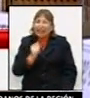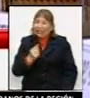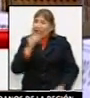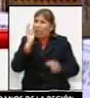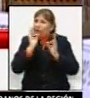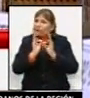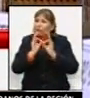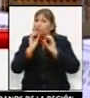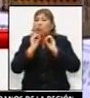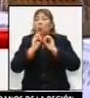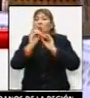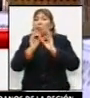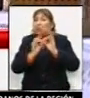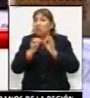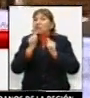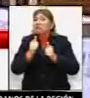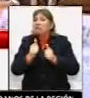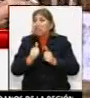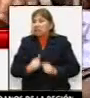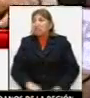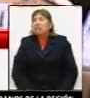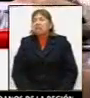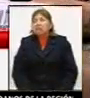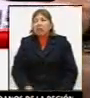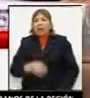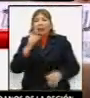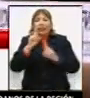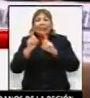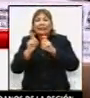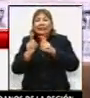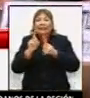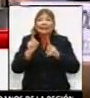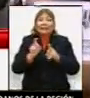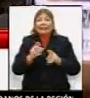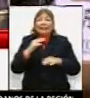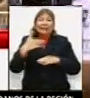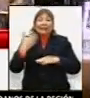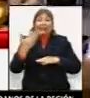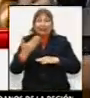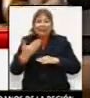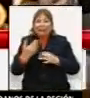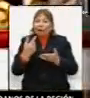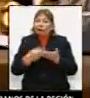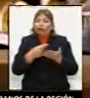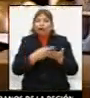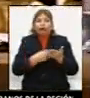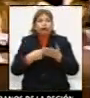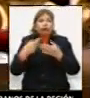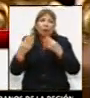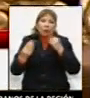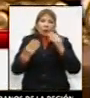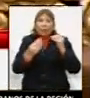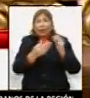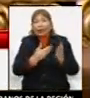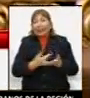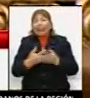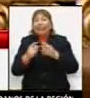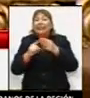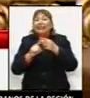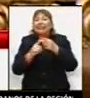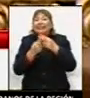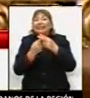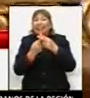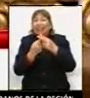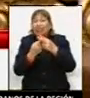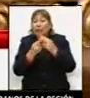muy ilustrativo. Vamos a seguir consultándole. Seguramente ese es un debate que está iniciado, pero que